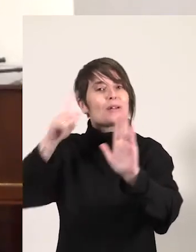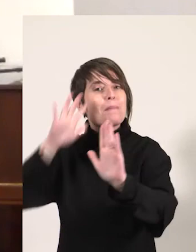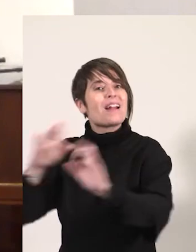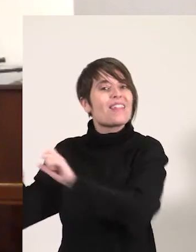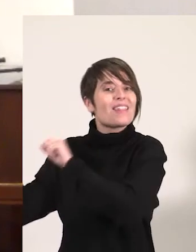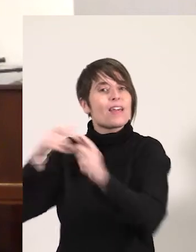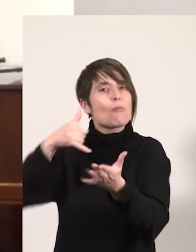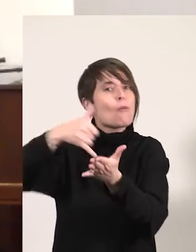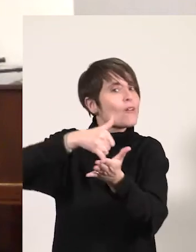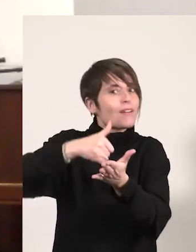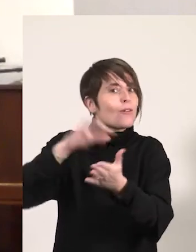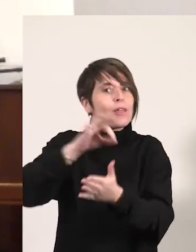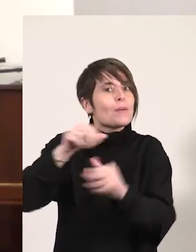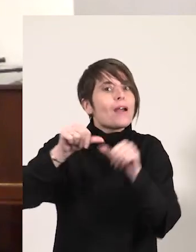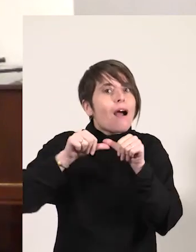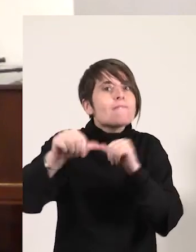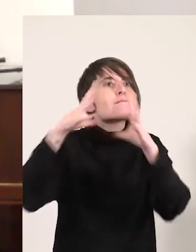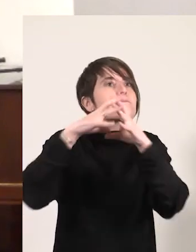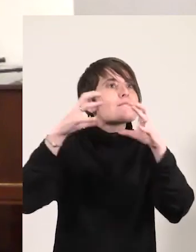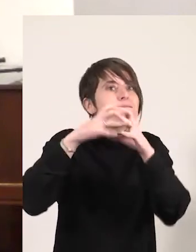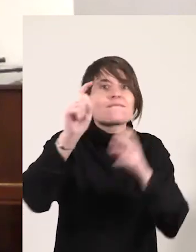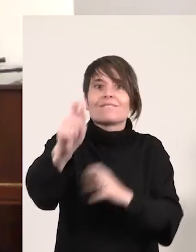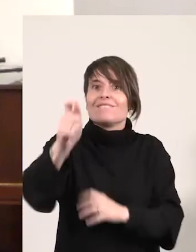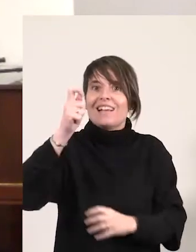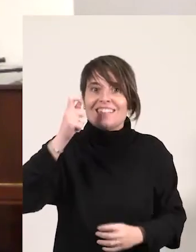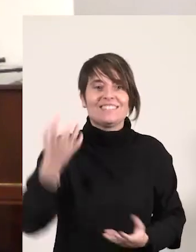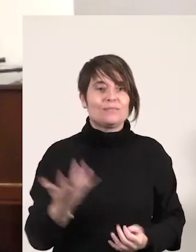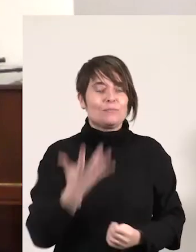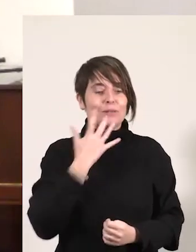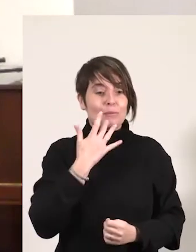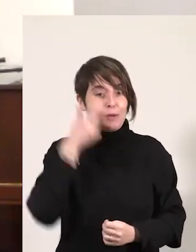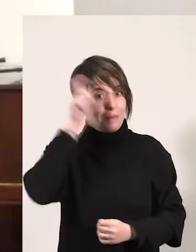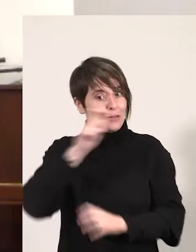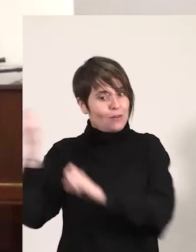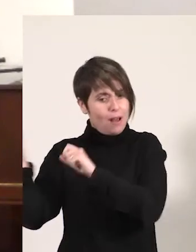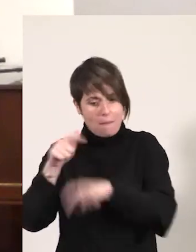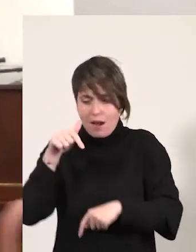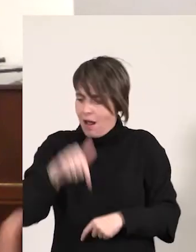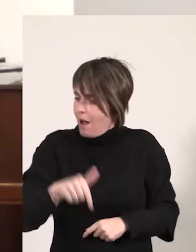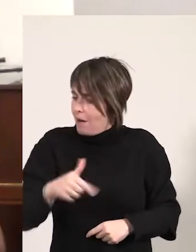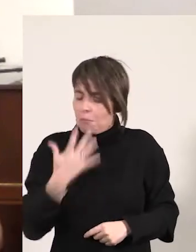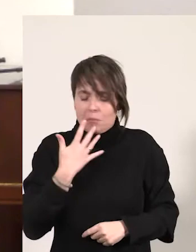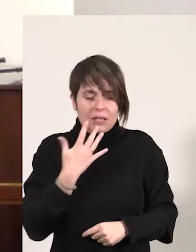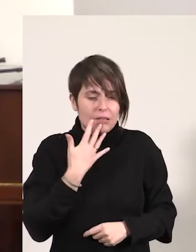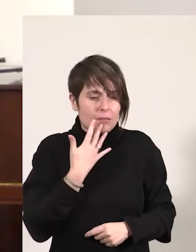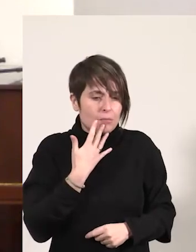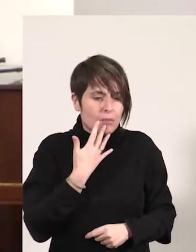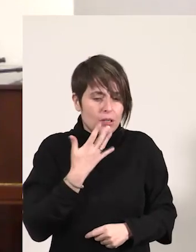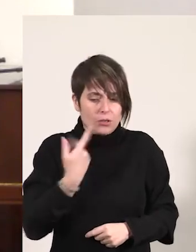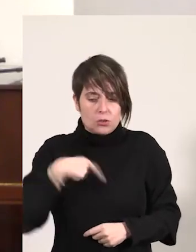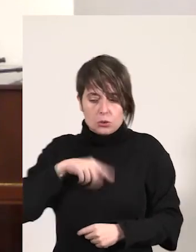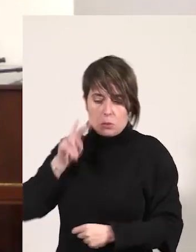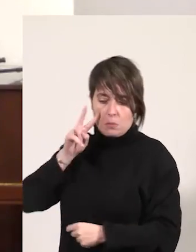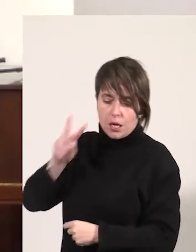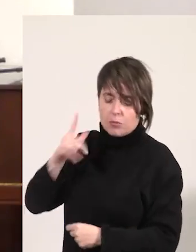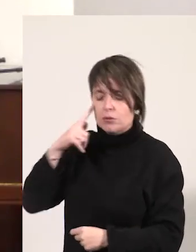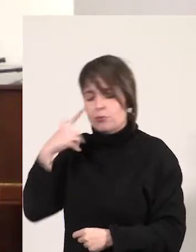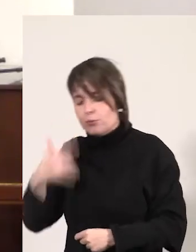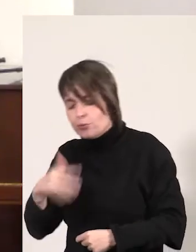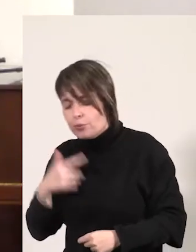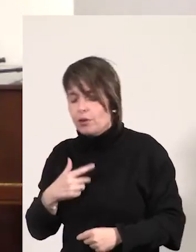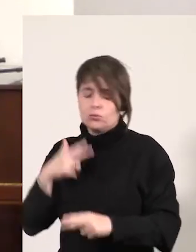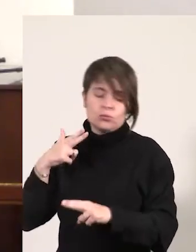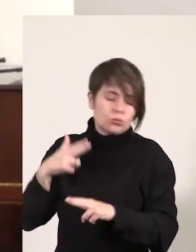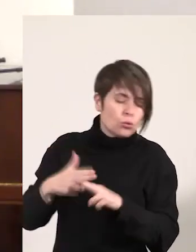debemos mostrar a las personas desde la vulnerabilidad, sino también desde sus aspiraciones, desde sus logros. O sea, cuando una persona llega aquí, por mucho que